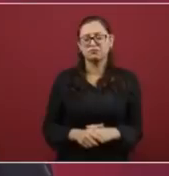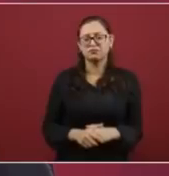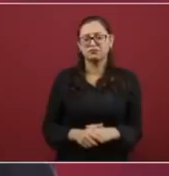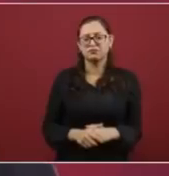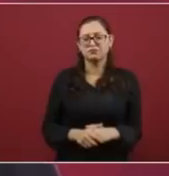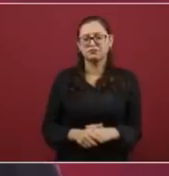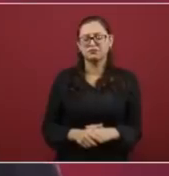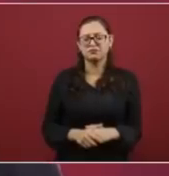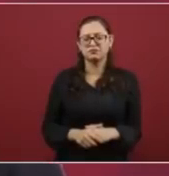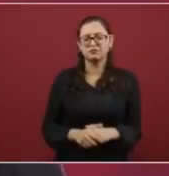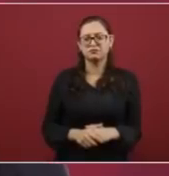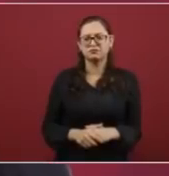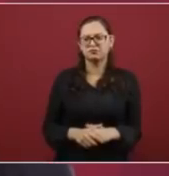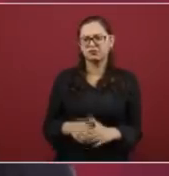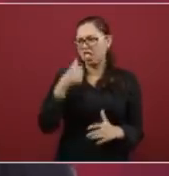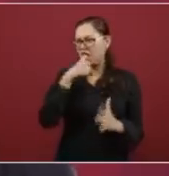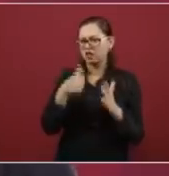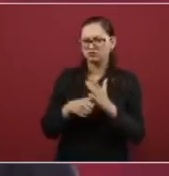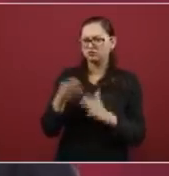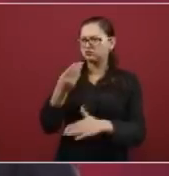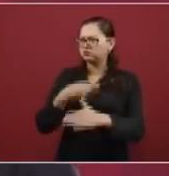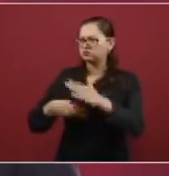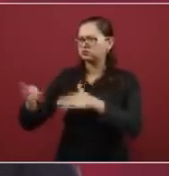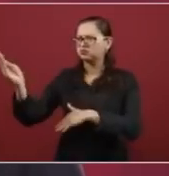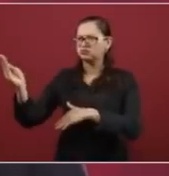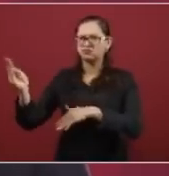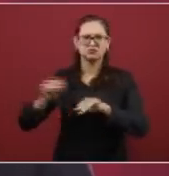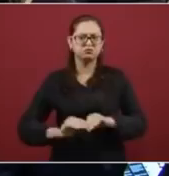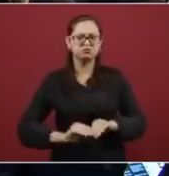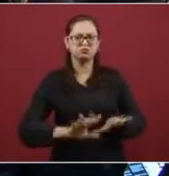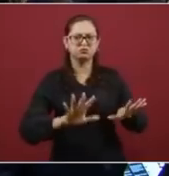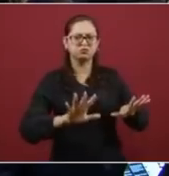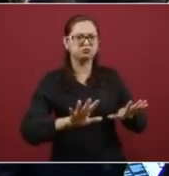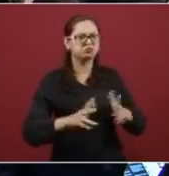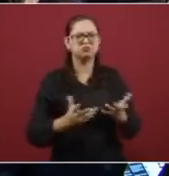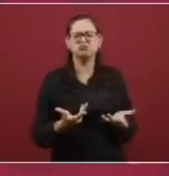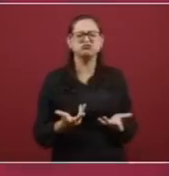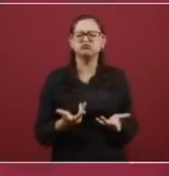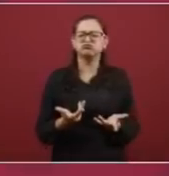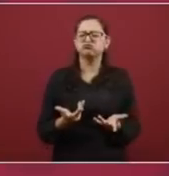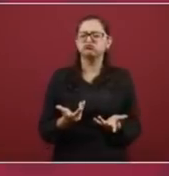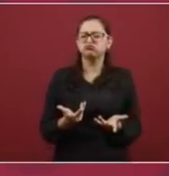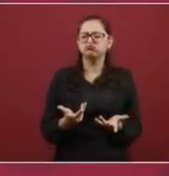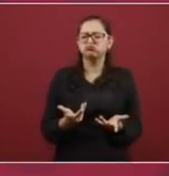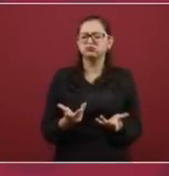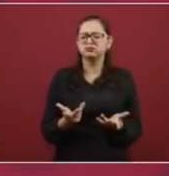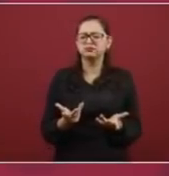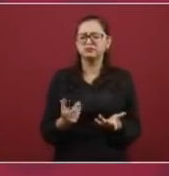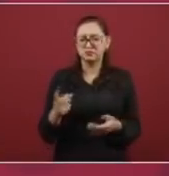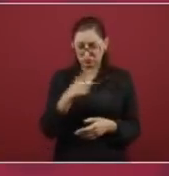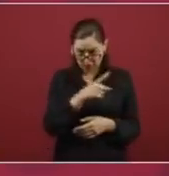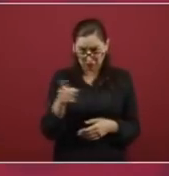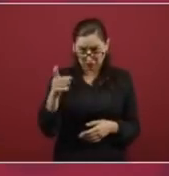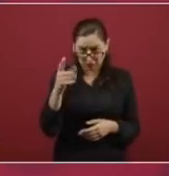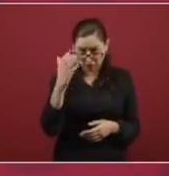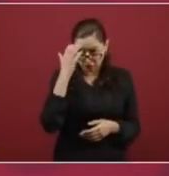no dimos a conocer, como ellos sostienen. Pero nosotros, ¿la conocen ustedes la